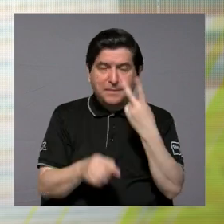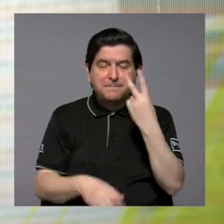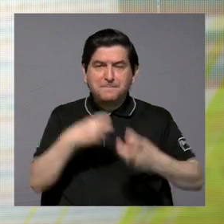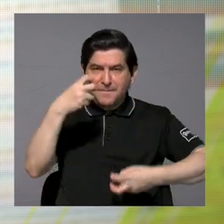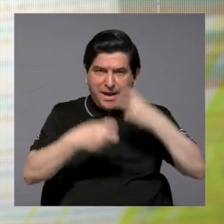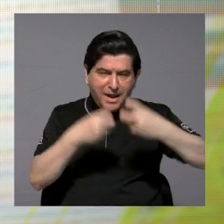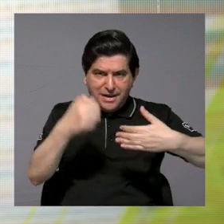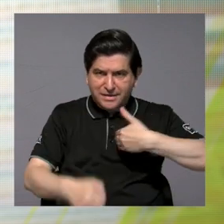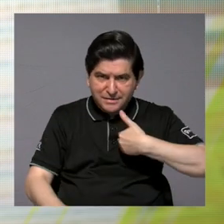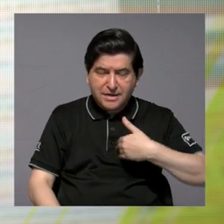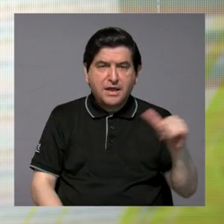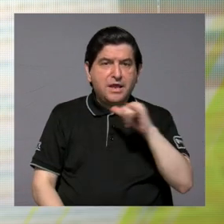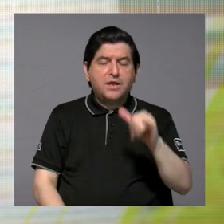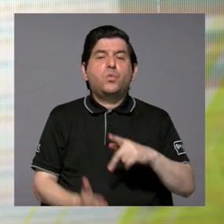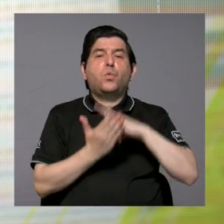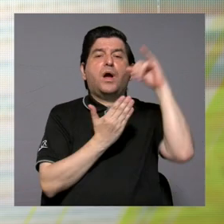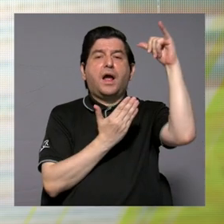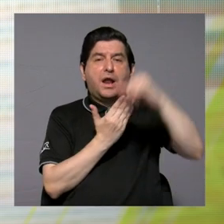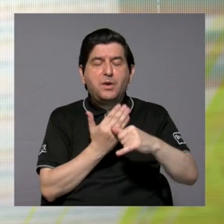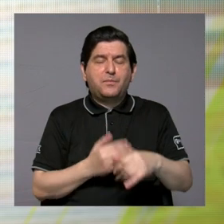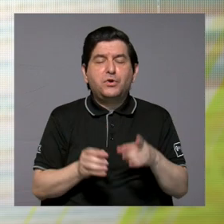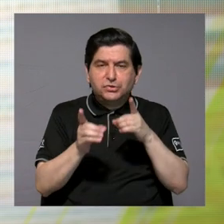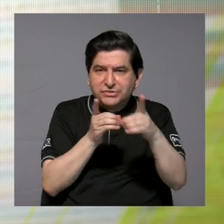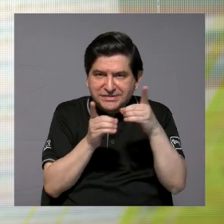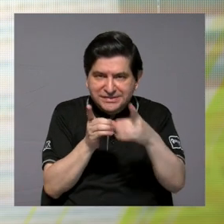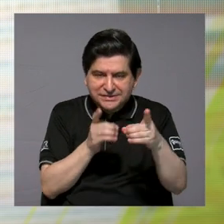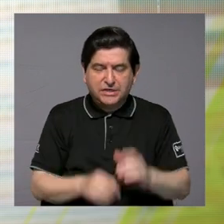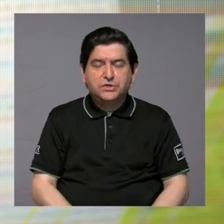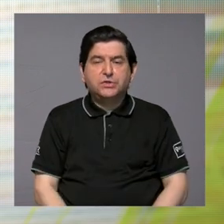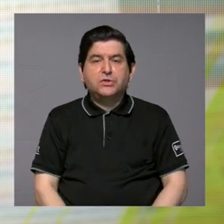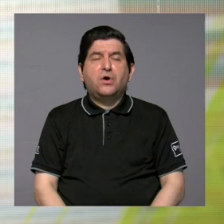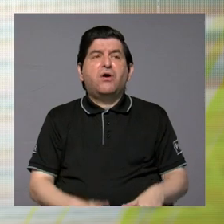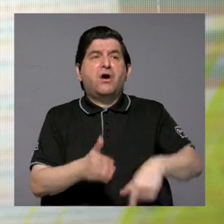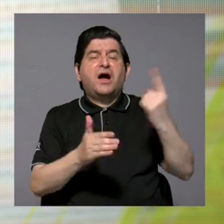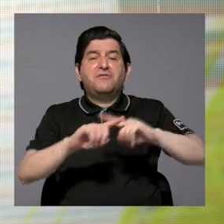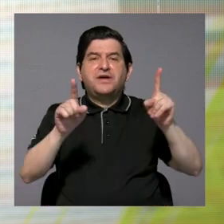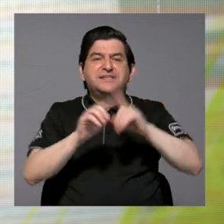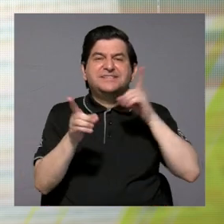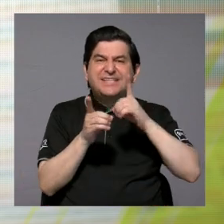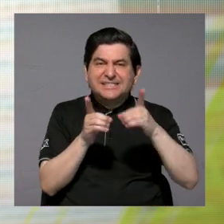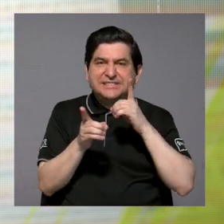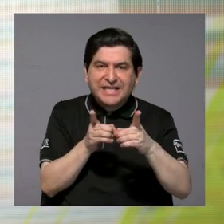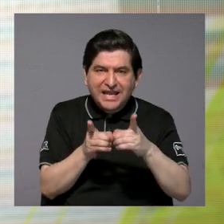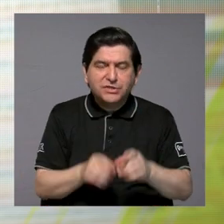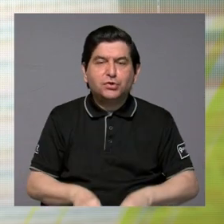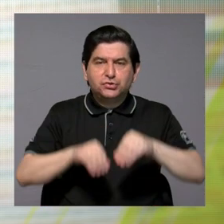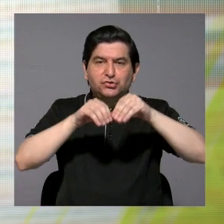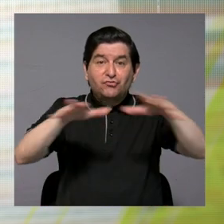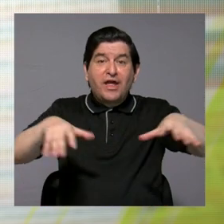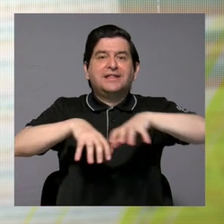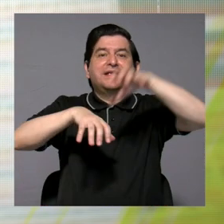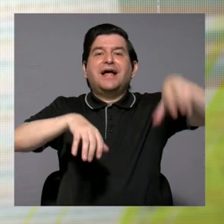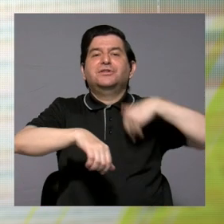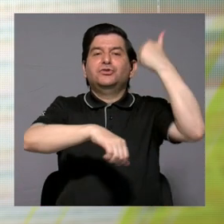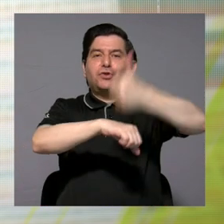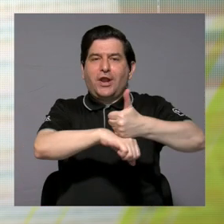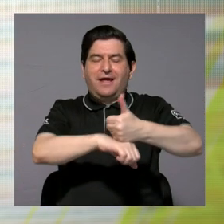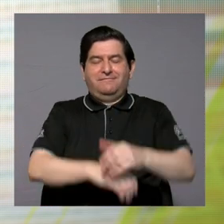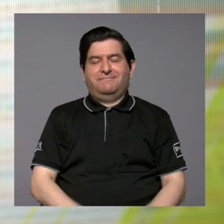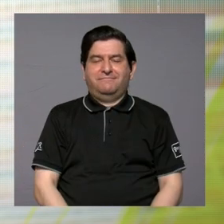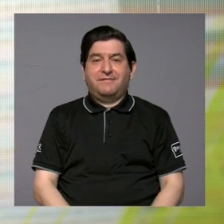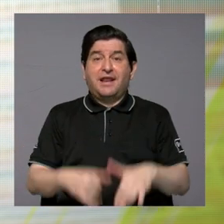problemática que tenemos y también tenemos proyectos distritales okay A veces hay varios distritos entonces hacemos una red cantonal y